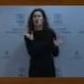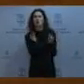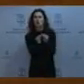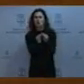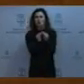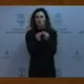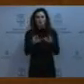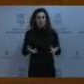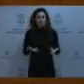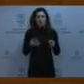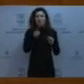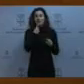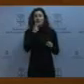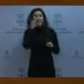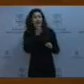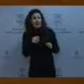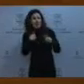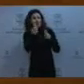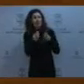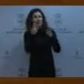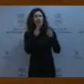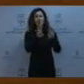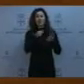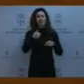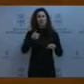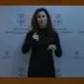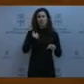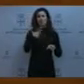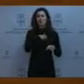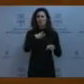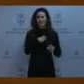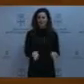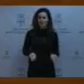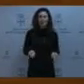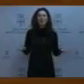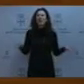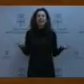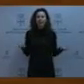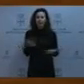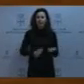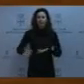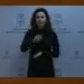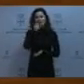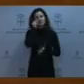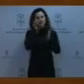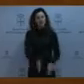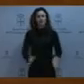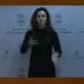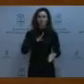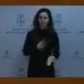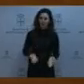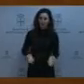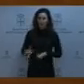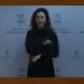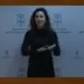usted que dice Gaspar, yo lo intenté, pero no soy a ellos. Pero ¿qué lío es este, señor Fernández? ¿Qué lío